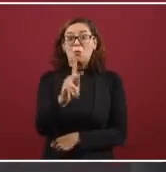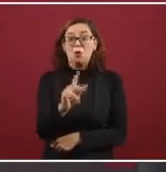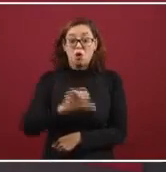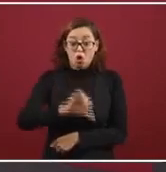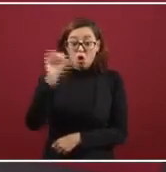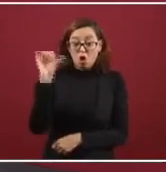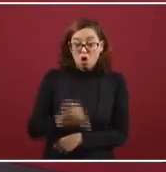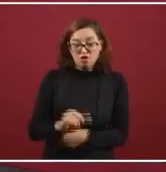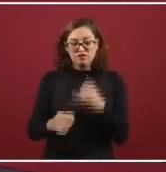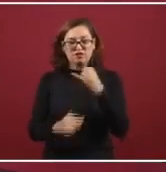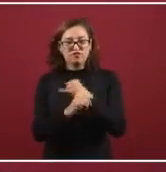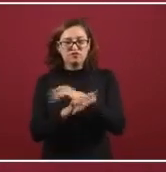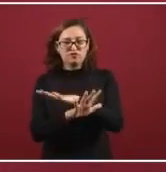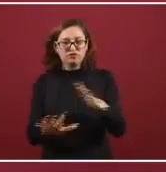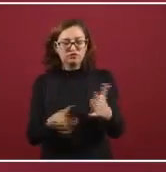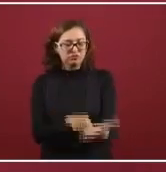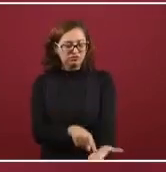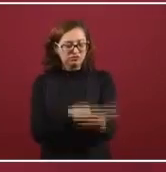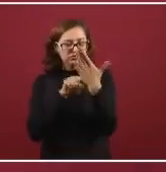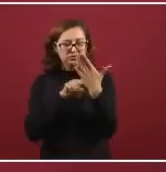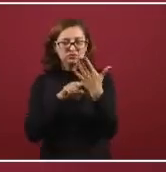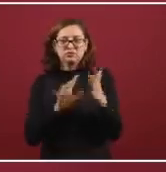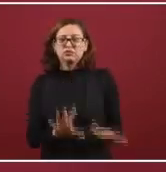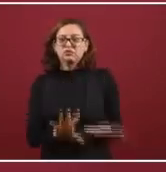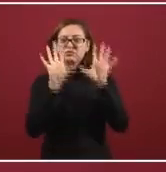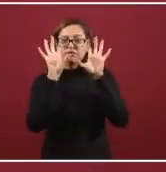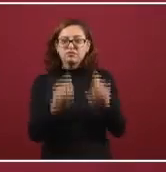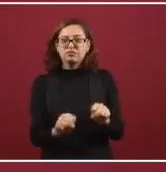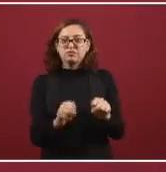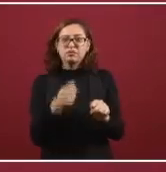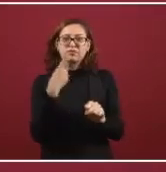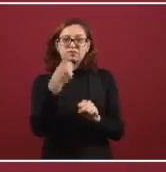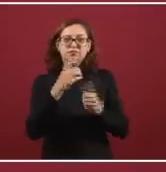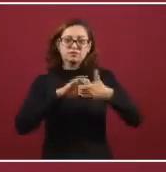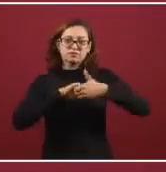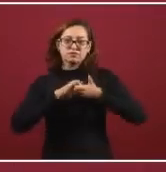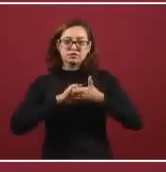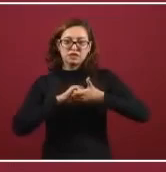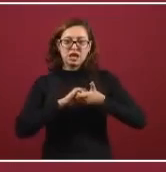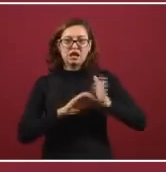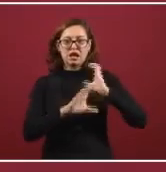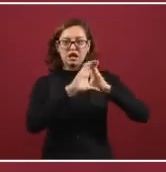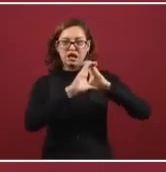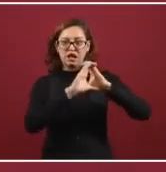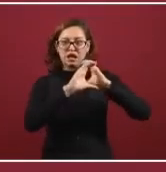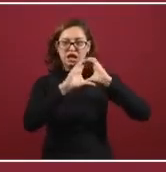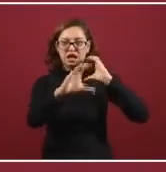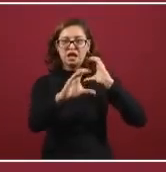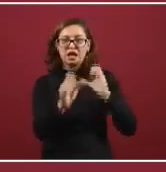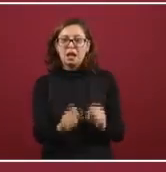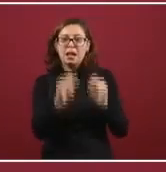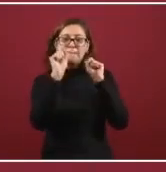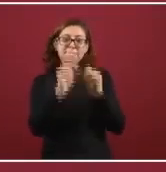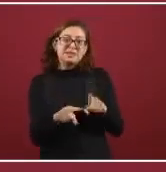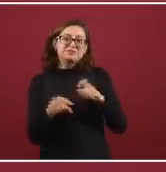hoy es que se detuvo una caja más de la misma